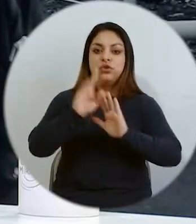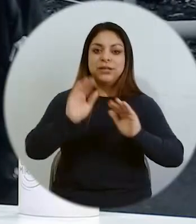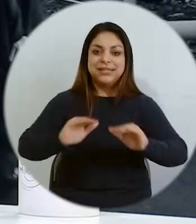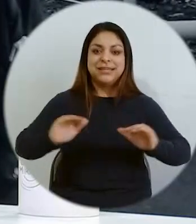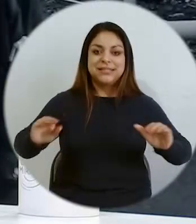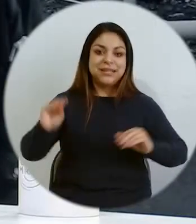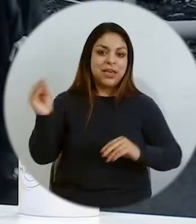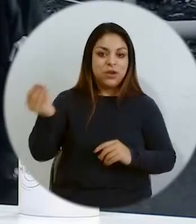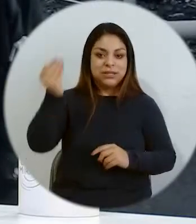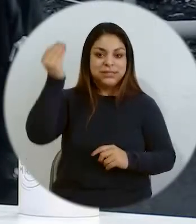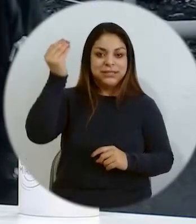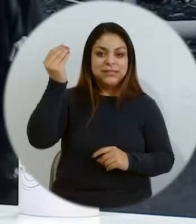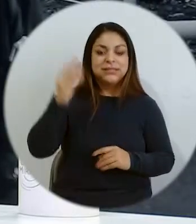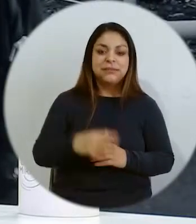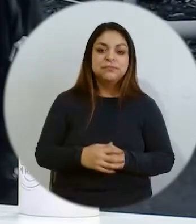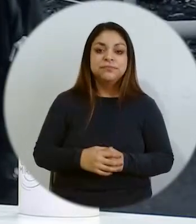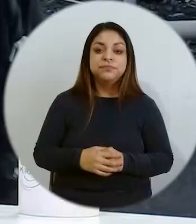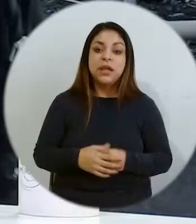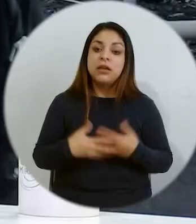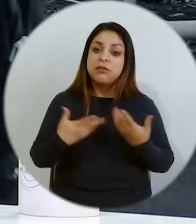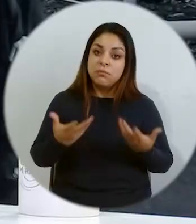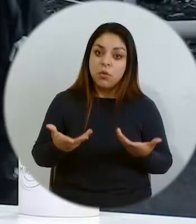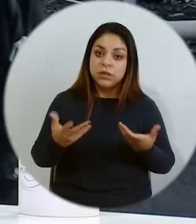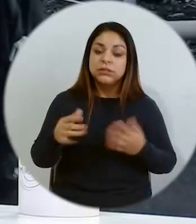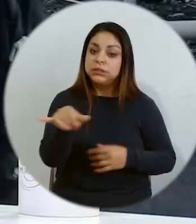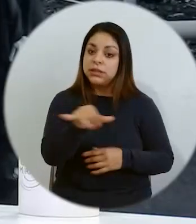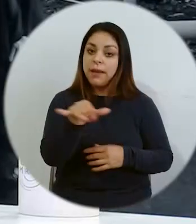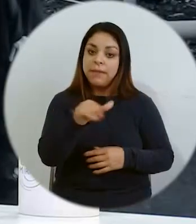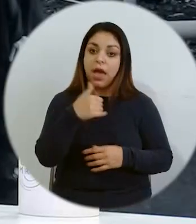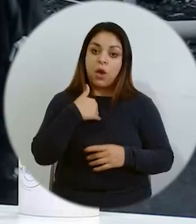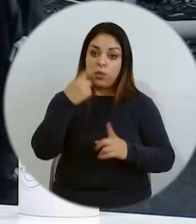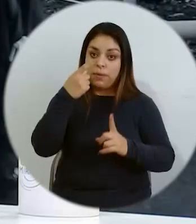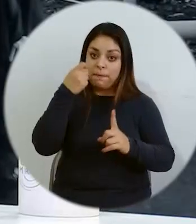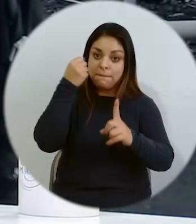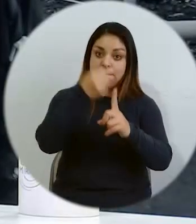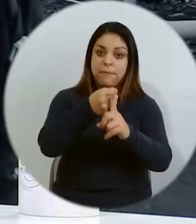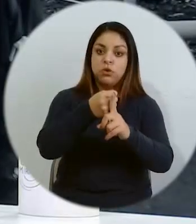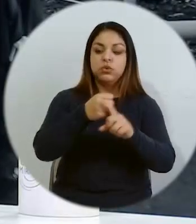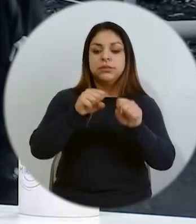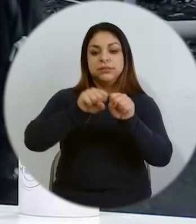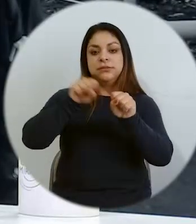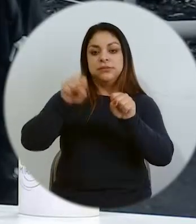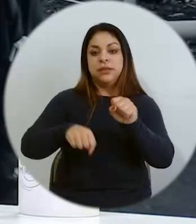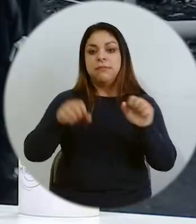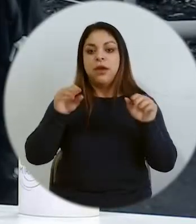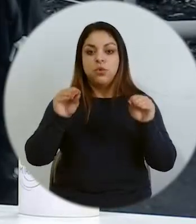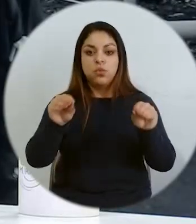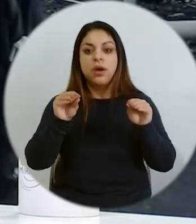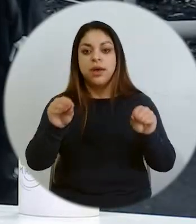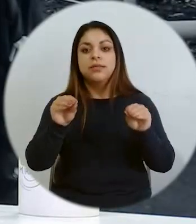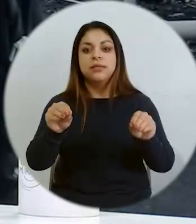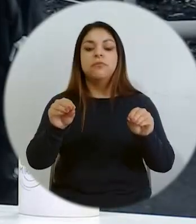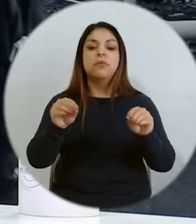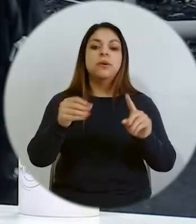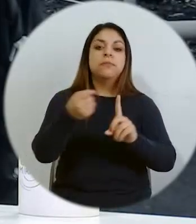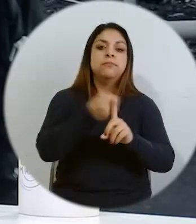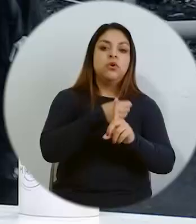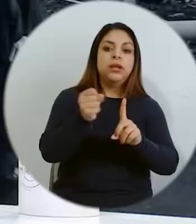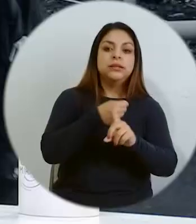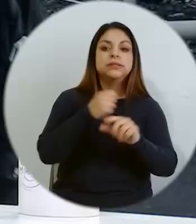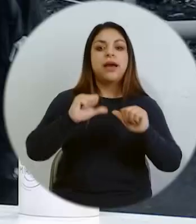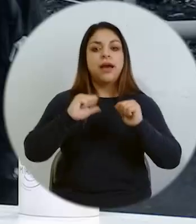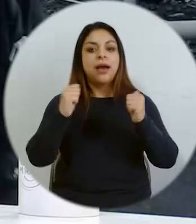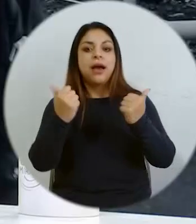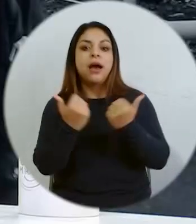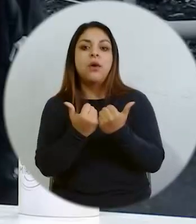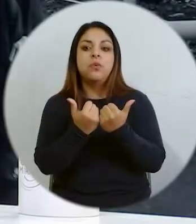de nuestra niñez y adolescencia. Y pues también hay un impacto pues en el sistema educativo, ¿verdad? Hay violencia en